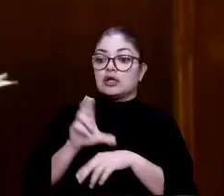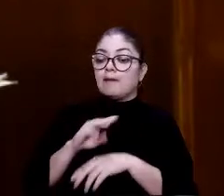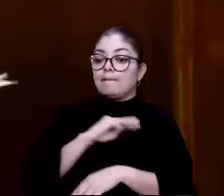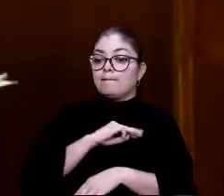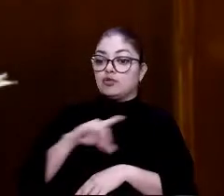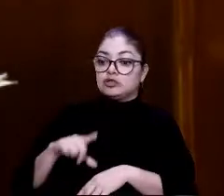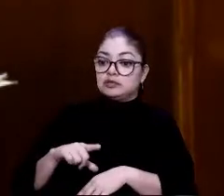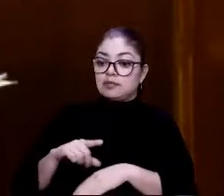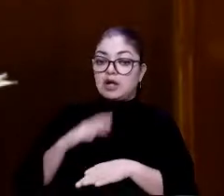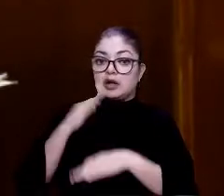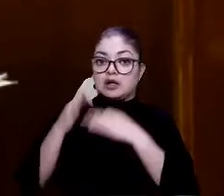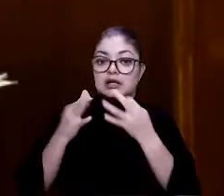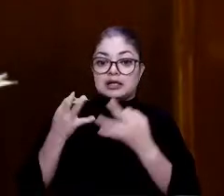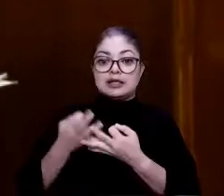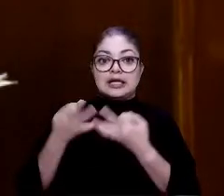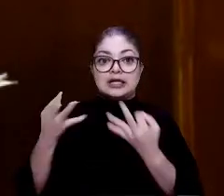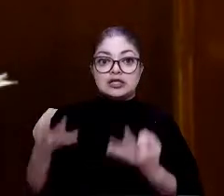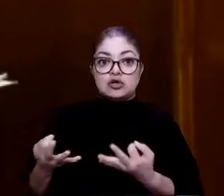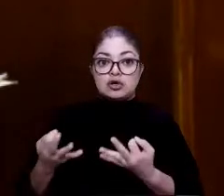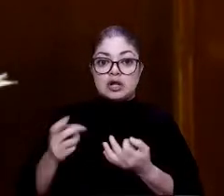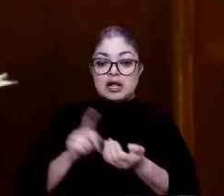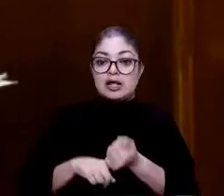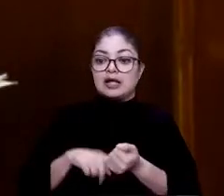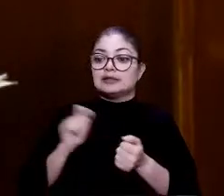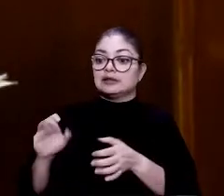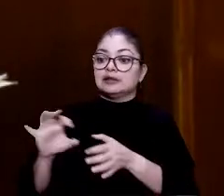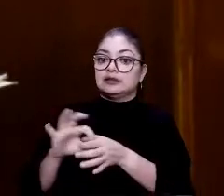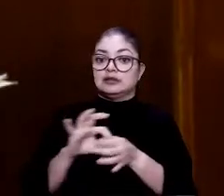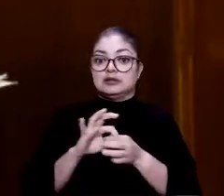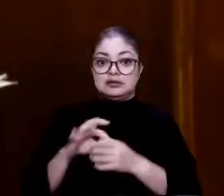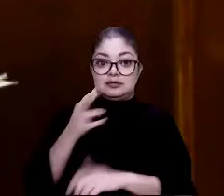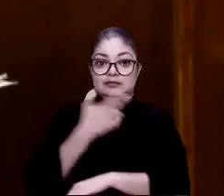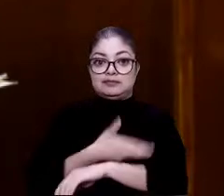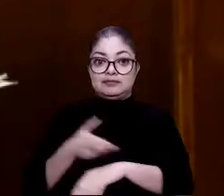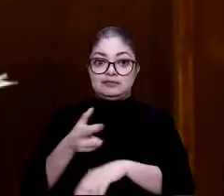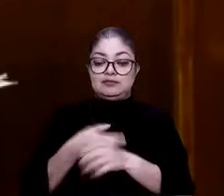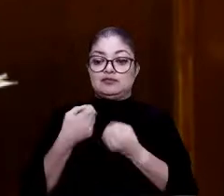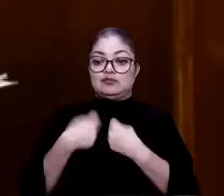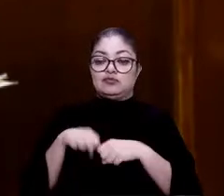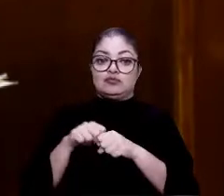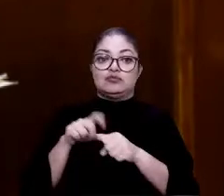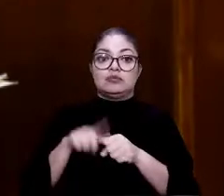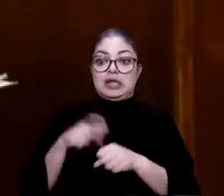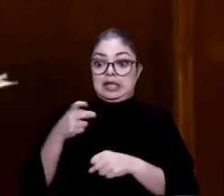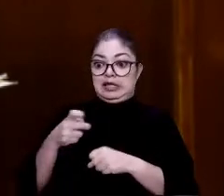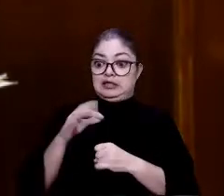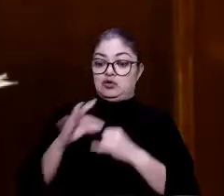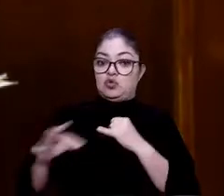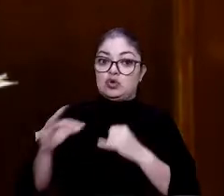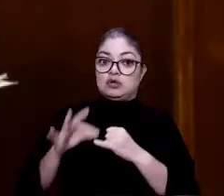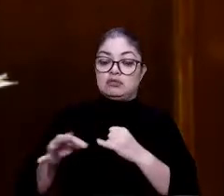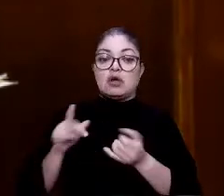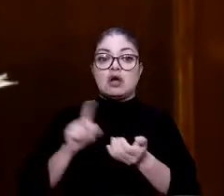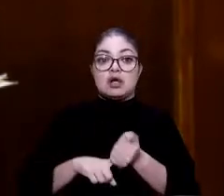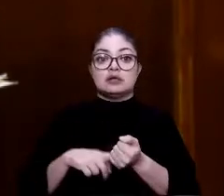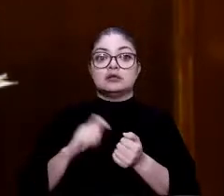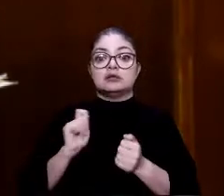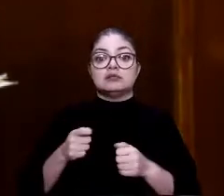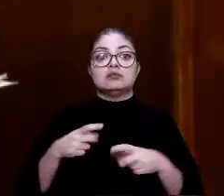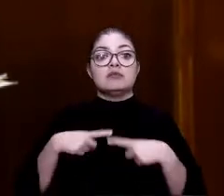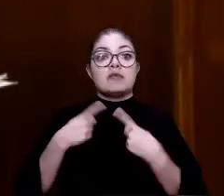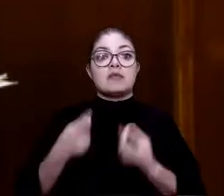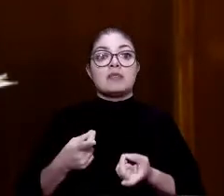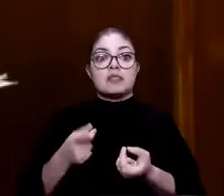municipales, promotores territoriales, enlaces comunitarios y gestoras sociales. Estas últimas son a las que se les condiciona